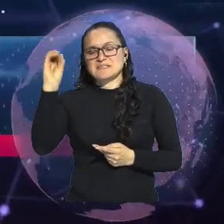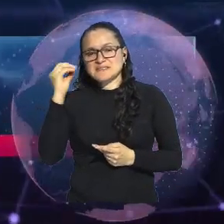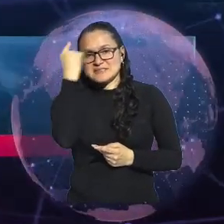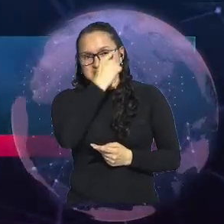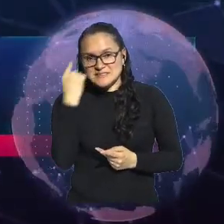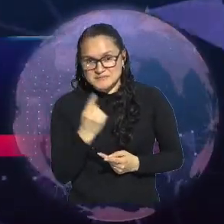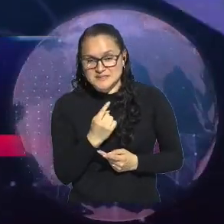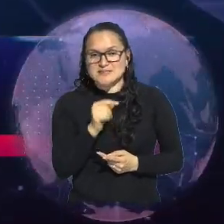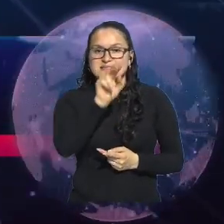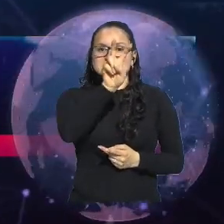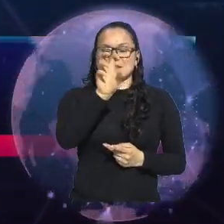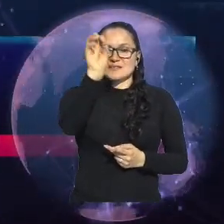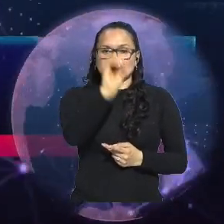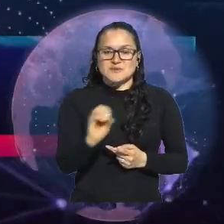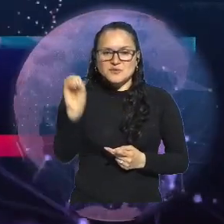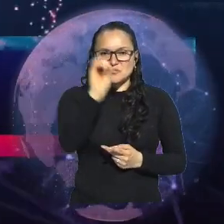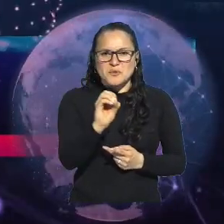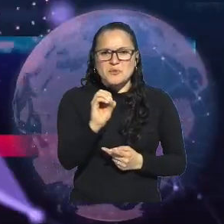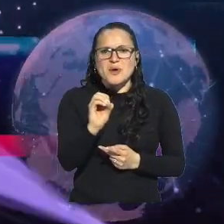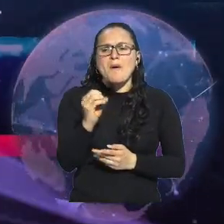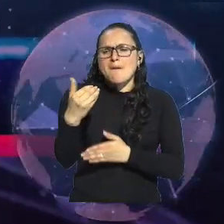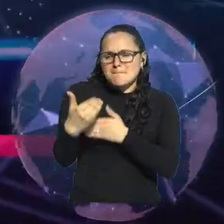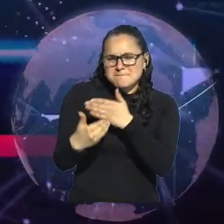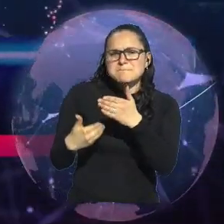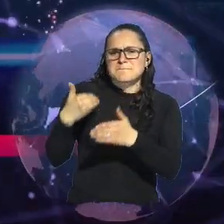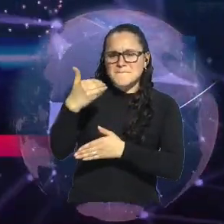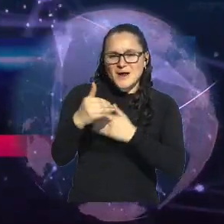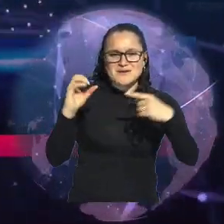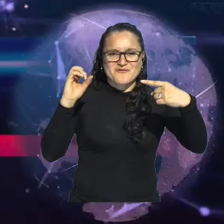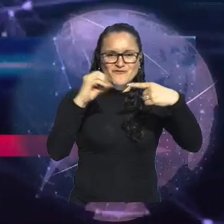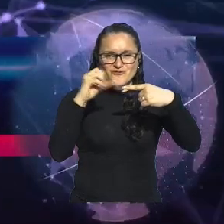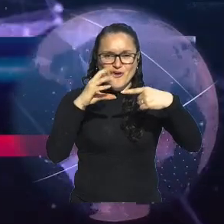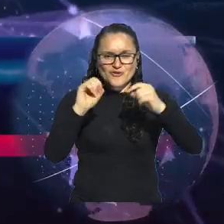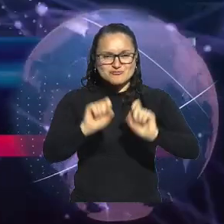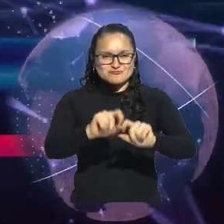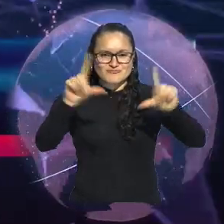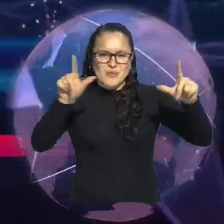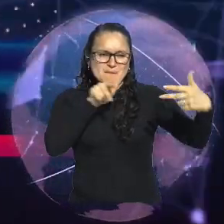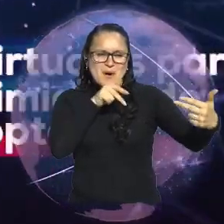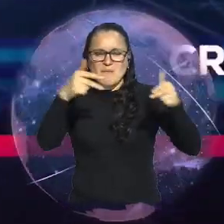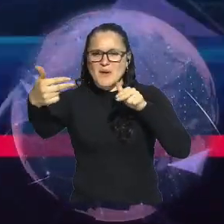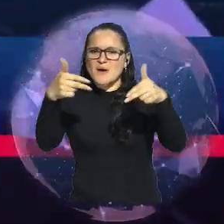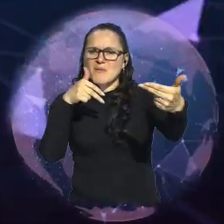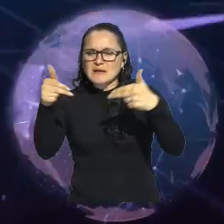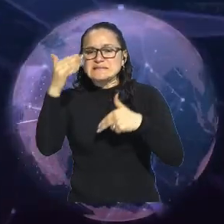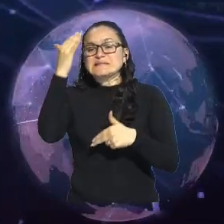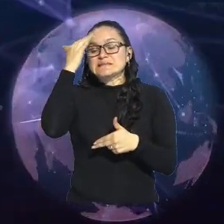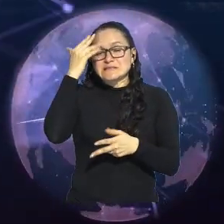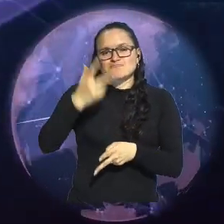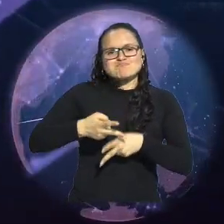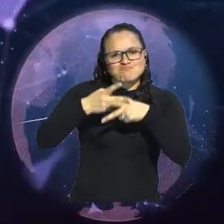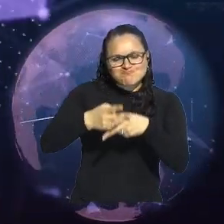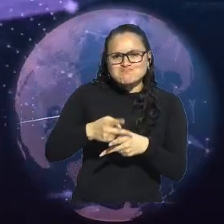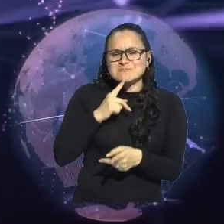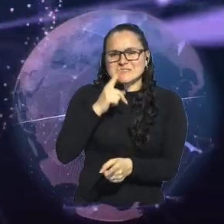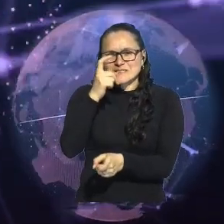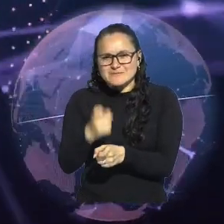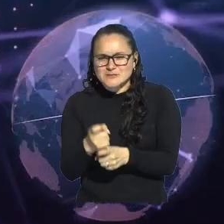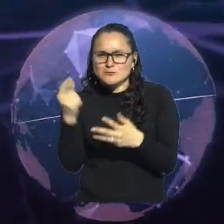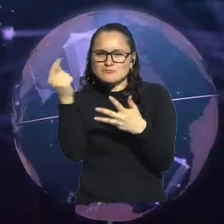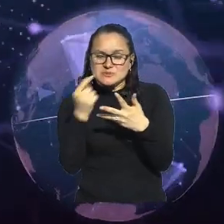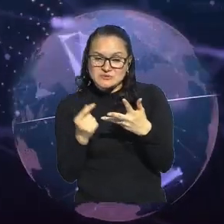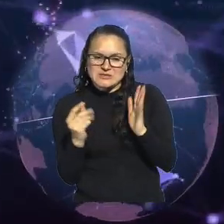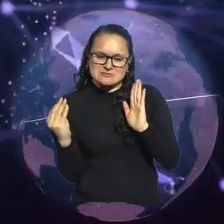de octubre se desarrolló el ciclo de foros virtuales los desafíos y riesgos y oportunidades de la regulación